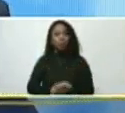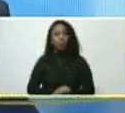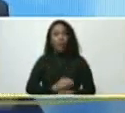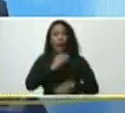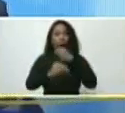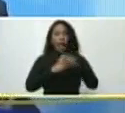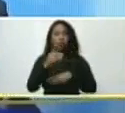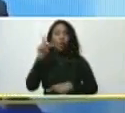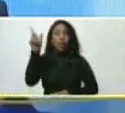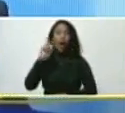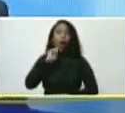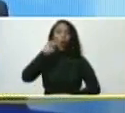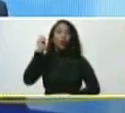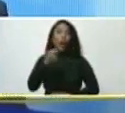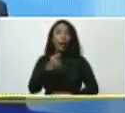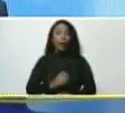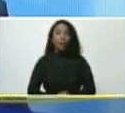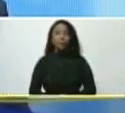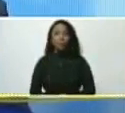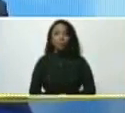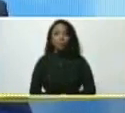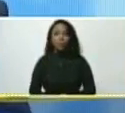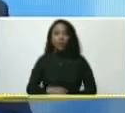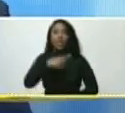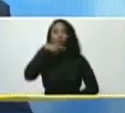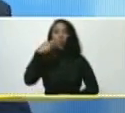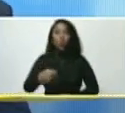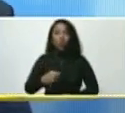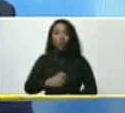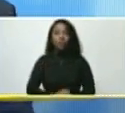armado de Ucrania y Rusia,